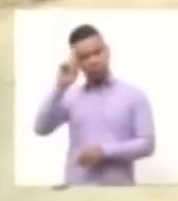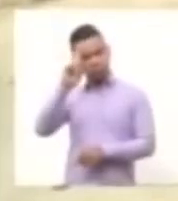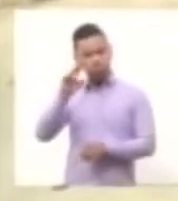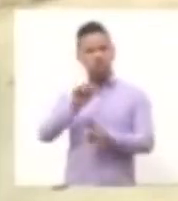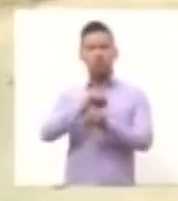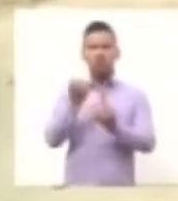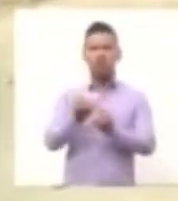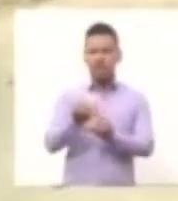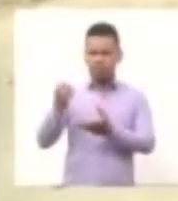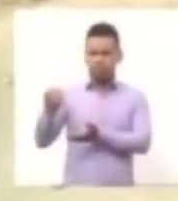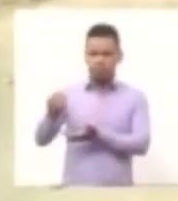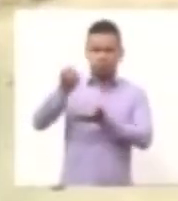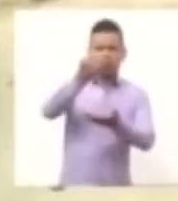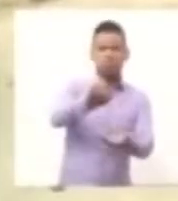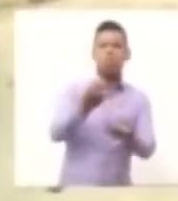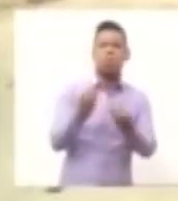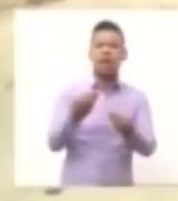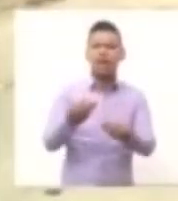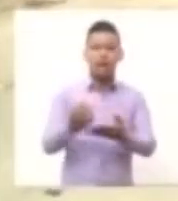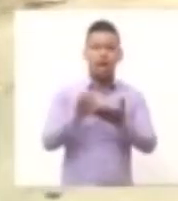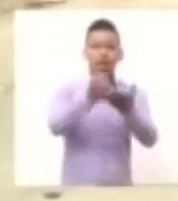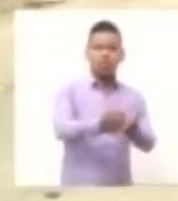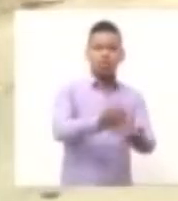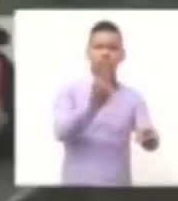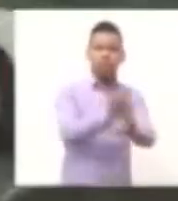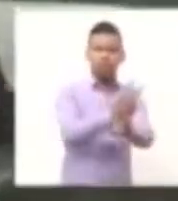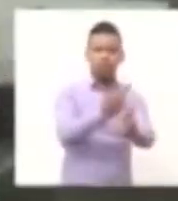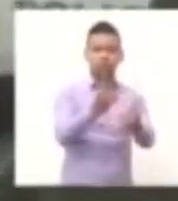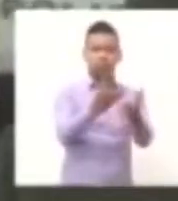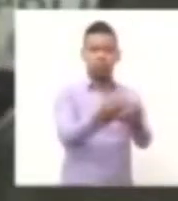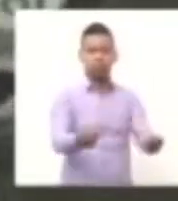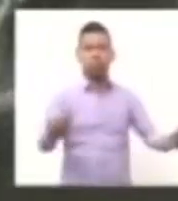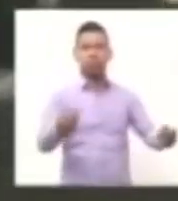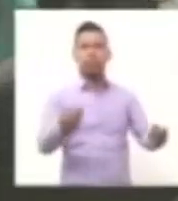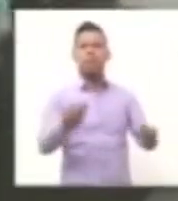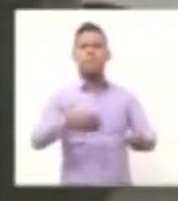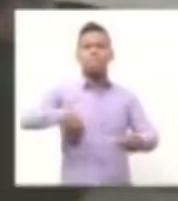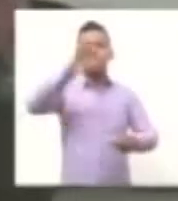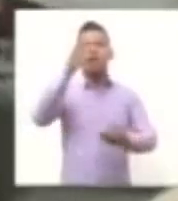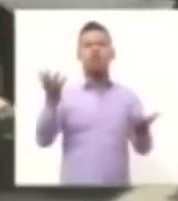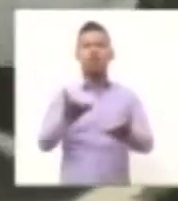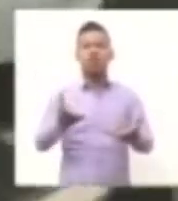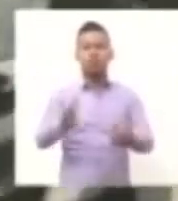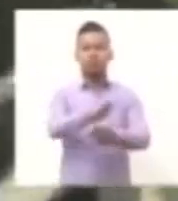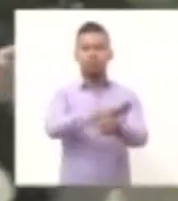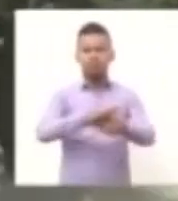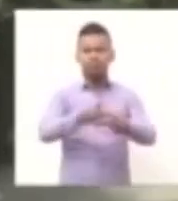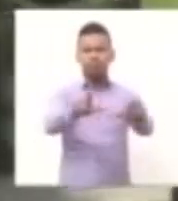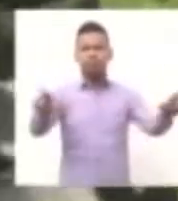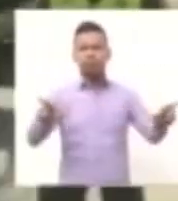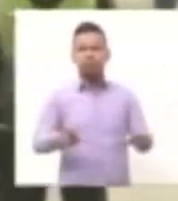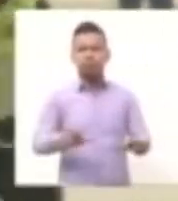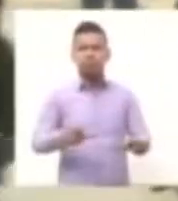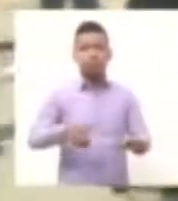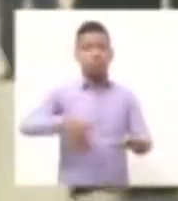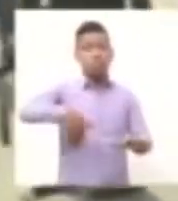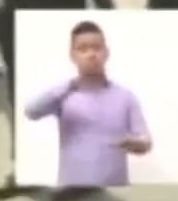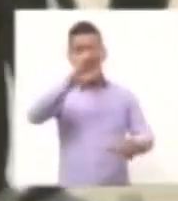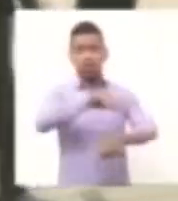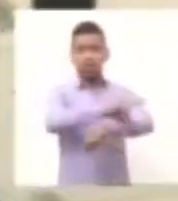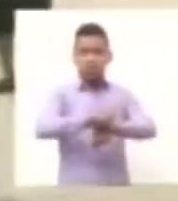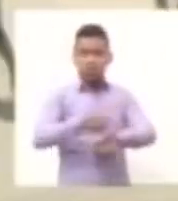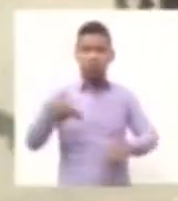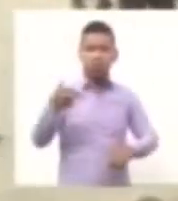para combatir la inseguridad en la ciudad, especialmente en los lugares de mayor incidencia de homicidios y robos, como son el suroriente y suroccidente